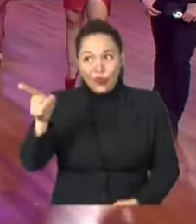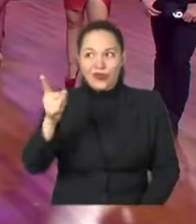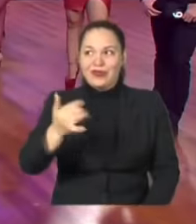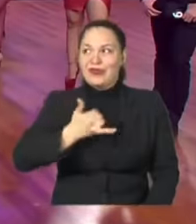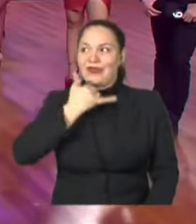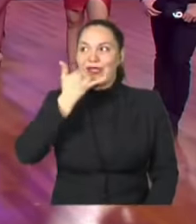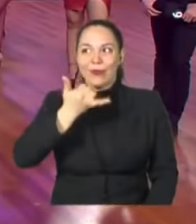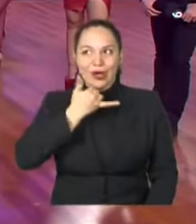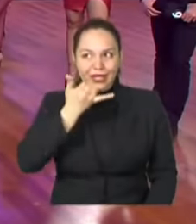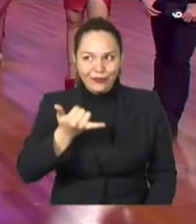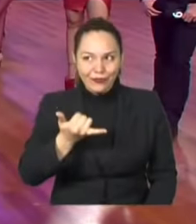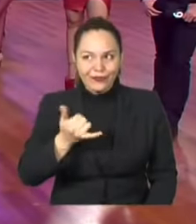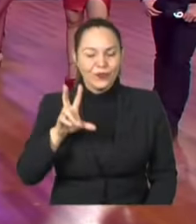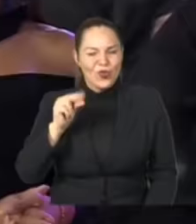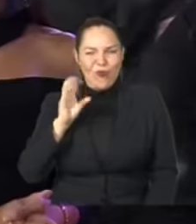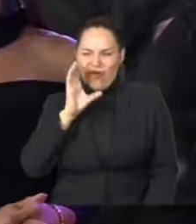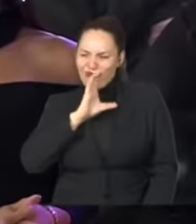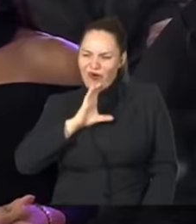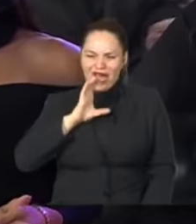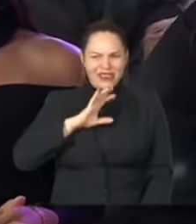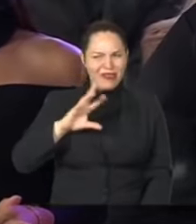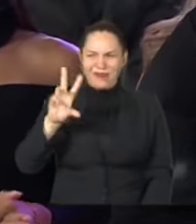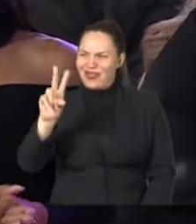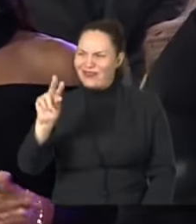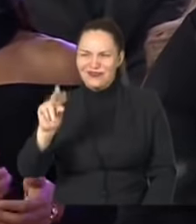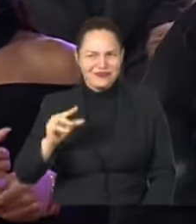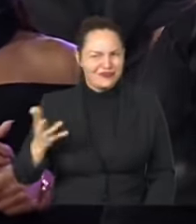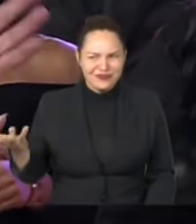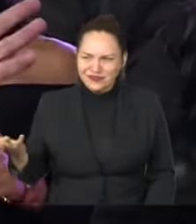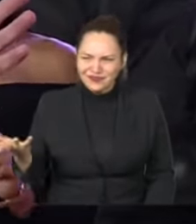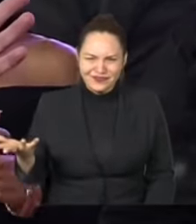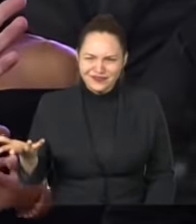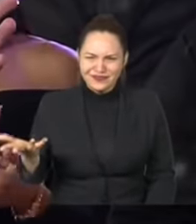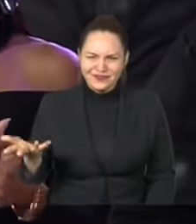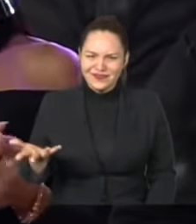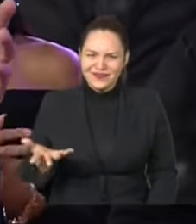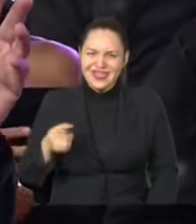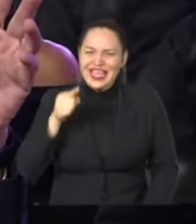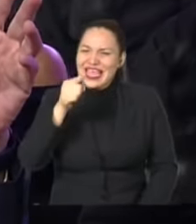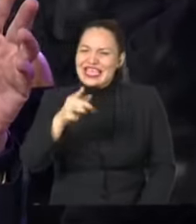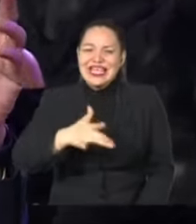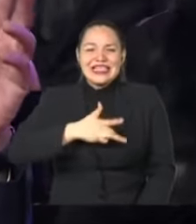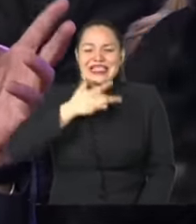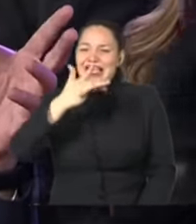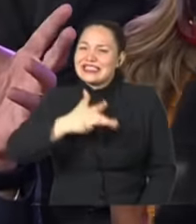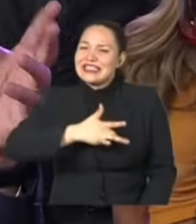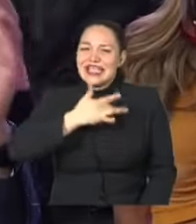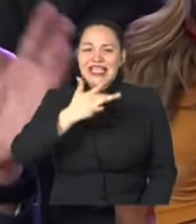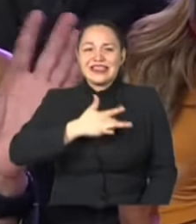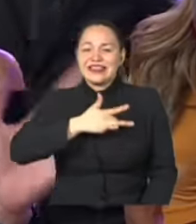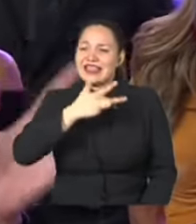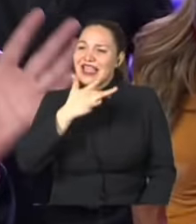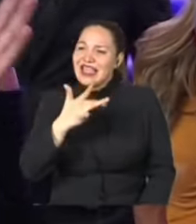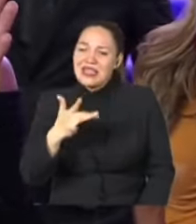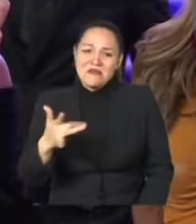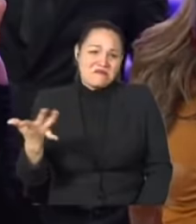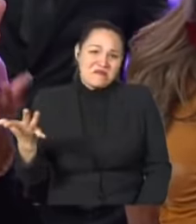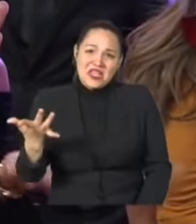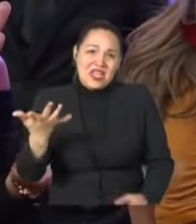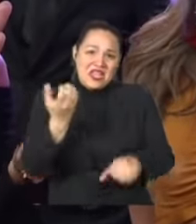al decir eso. ¿Cómo no? No es ningún calentamiento. Ella está cumpliendo algo que se llama Semana